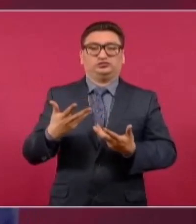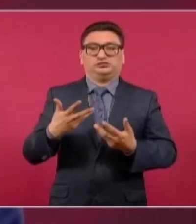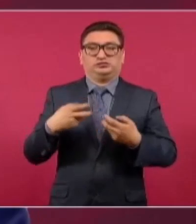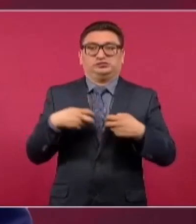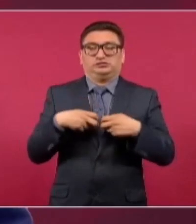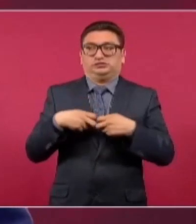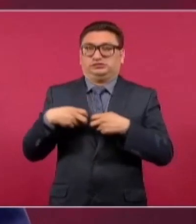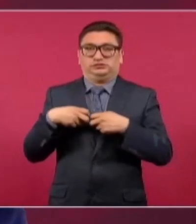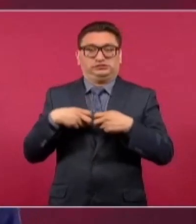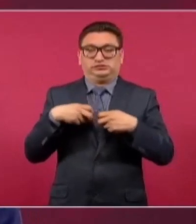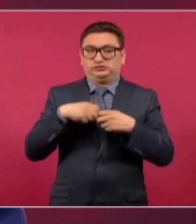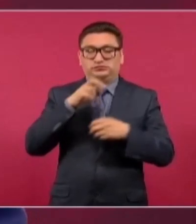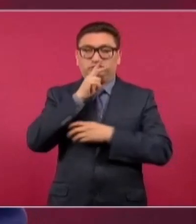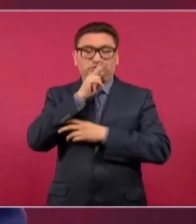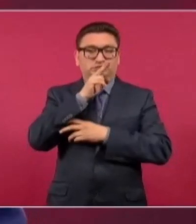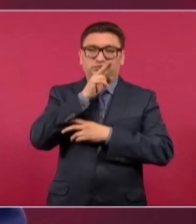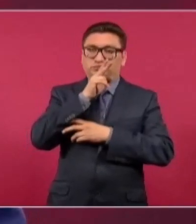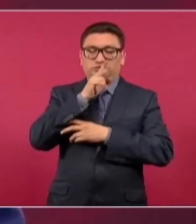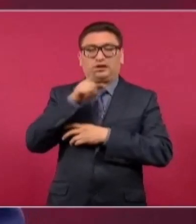nerviosos los adversarios.